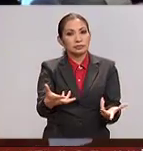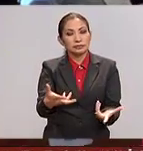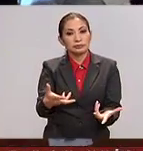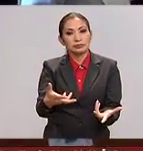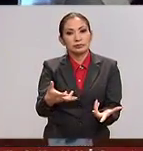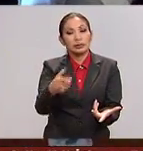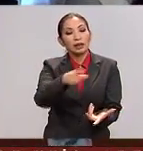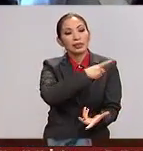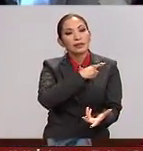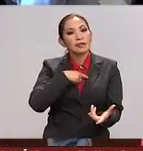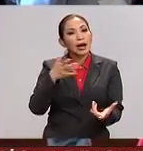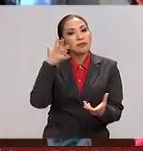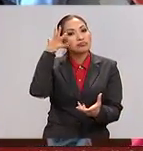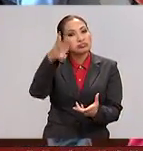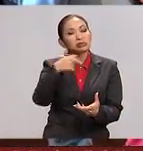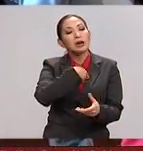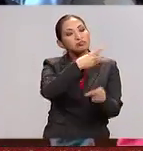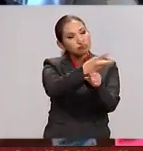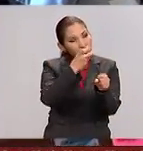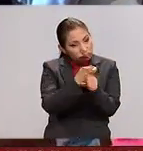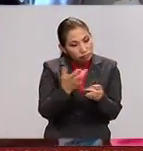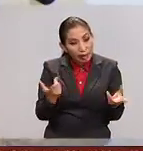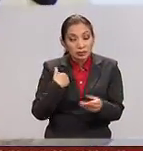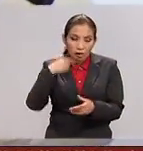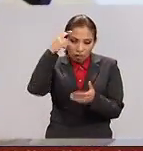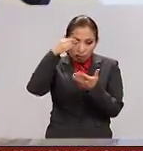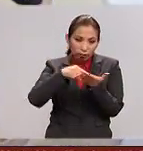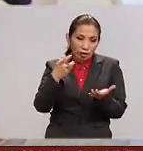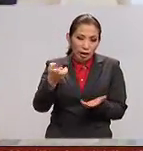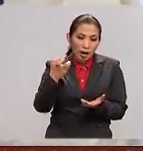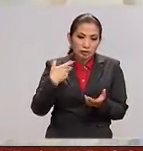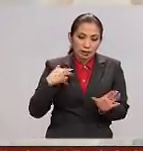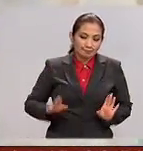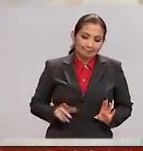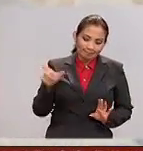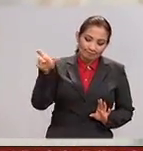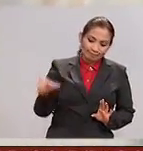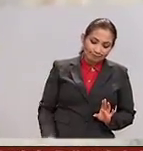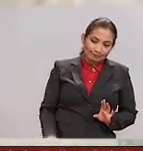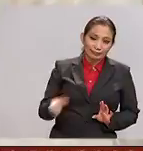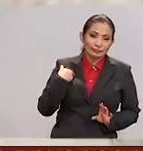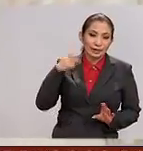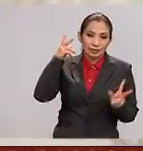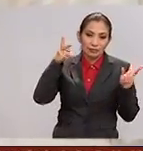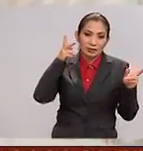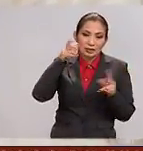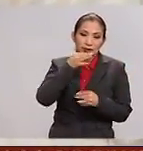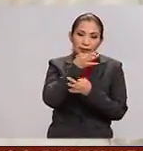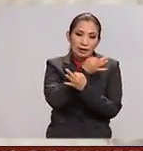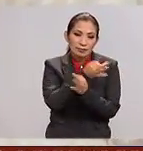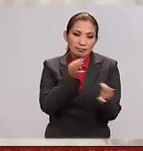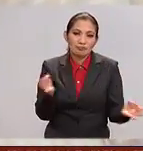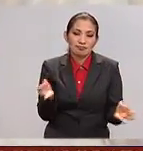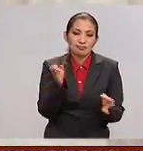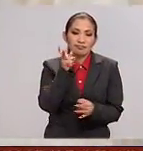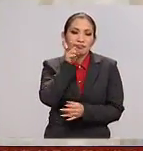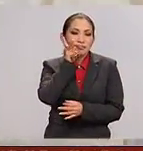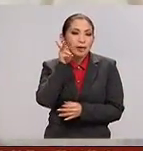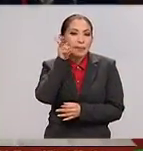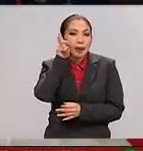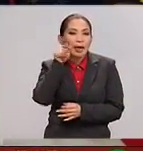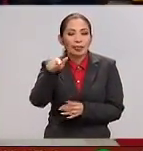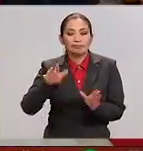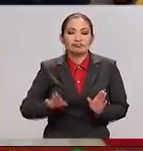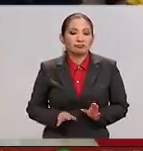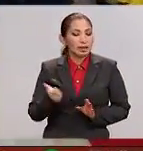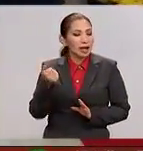lo que deberían hacer, y los invitan, ¿no? Entonces yo creo que este es una de las características de los mensajes del Papa, que es una